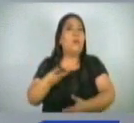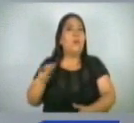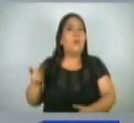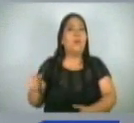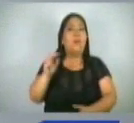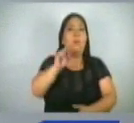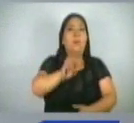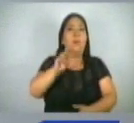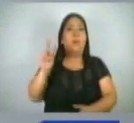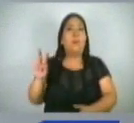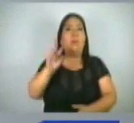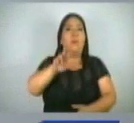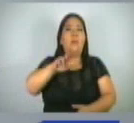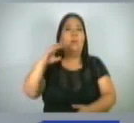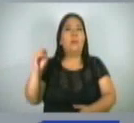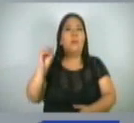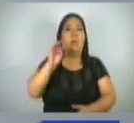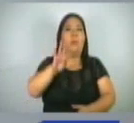el